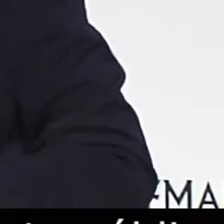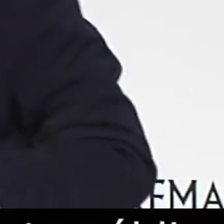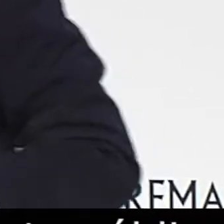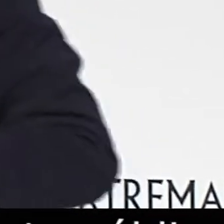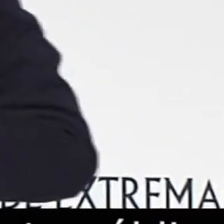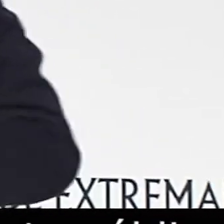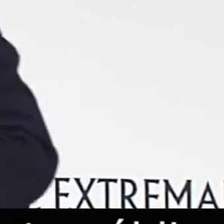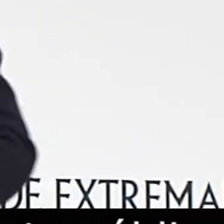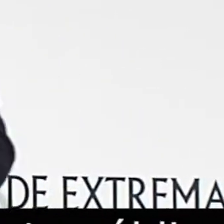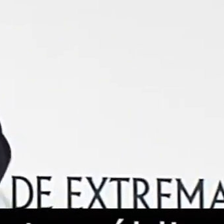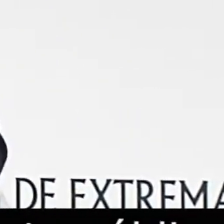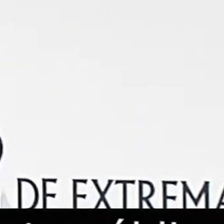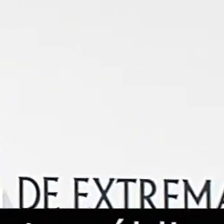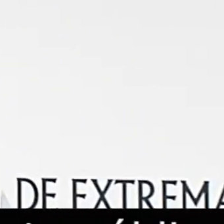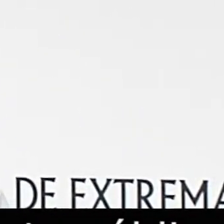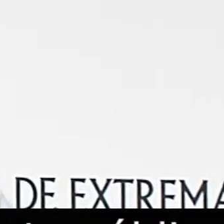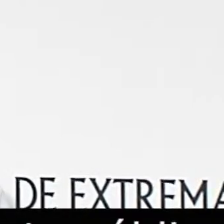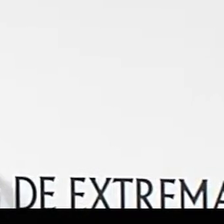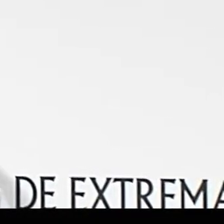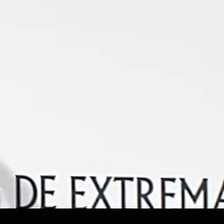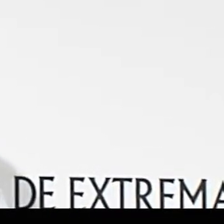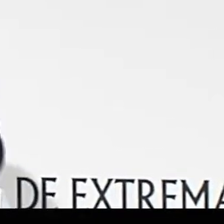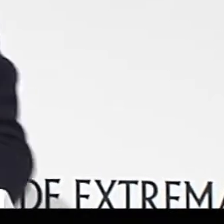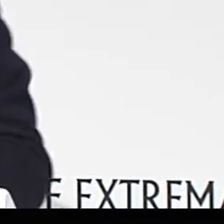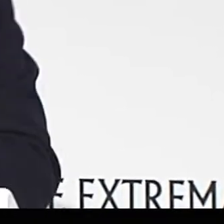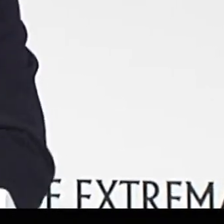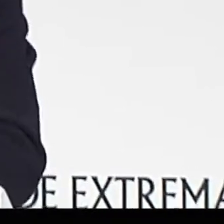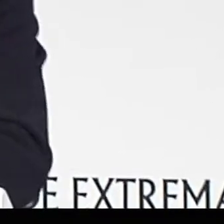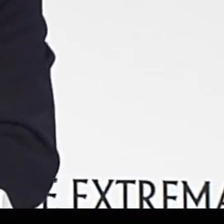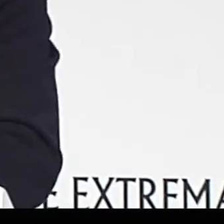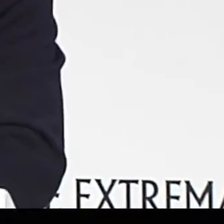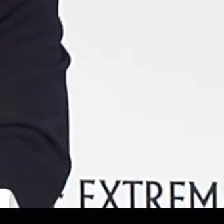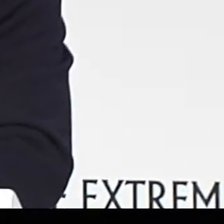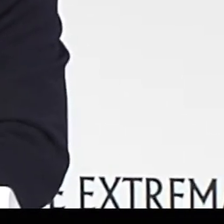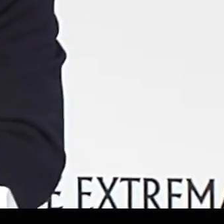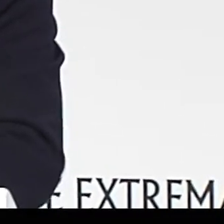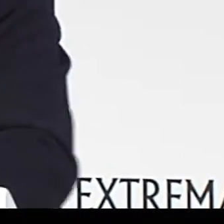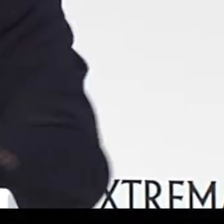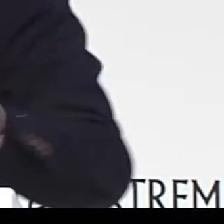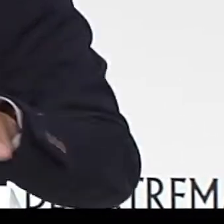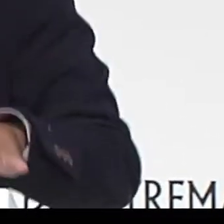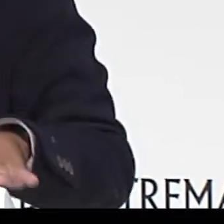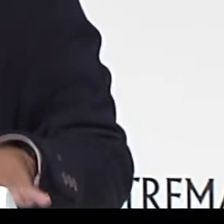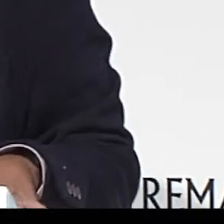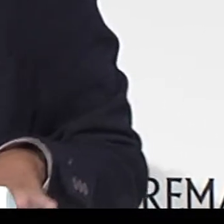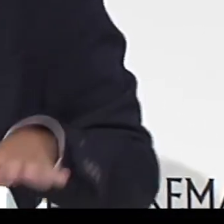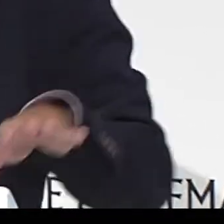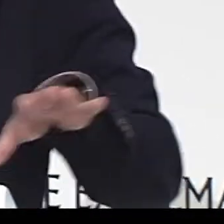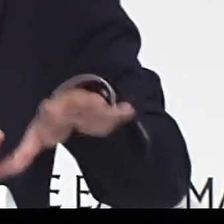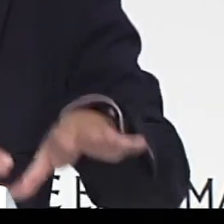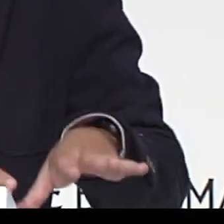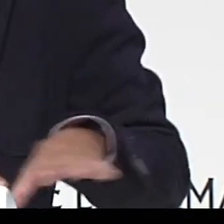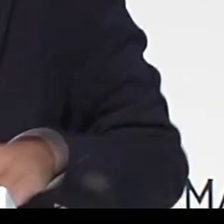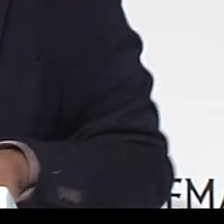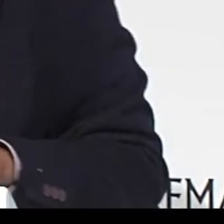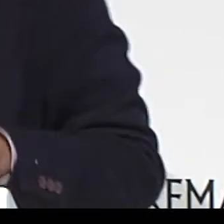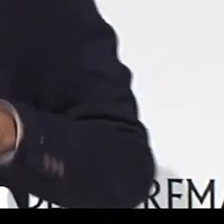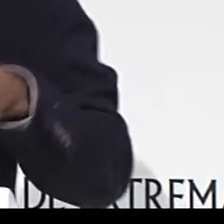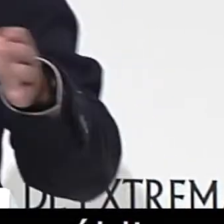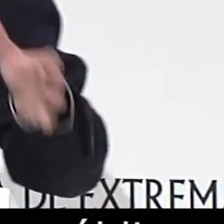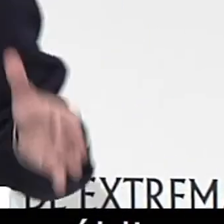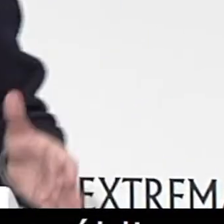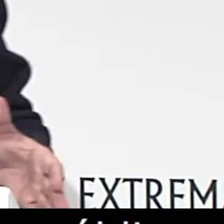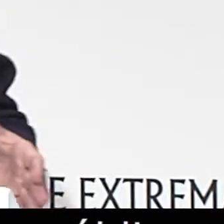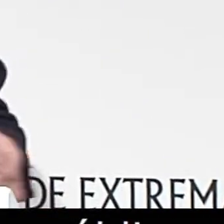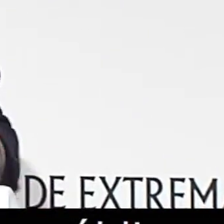la Comunidad Autónoma de Extremadura. Las ayudas se destinan a empresas que realizan servicio público de transporte por carretera, ya